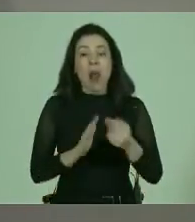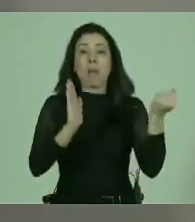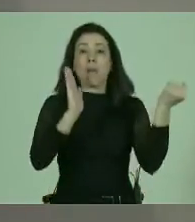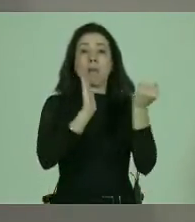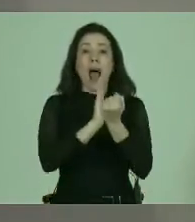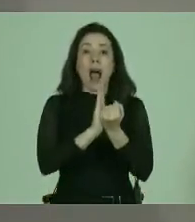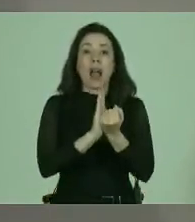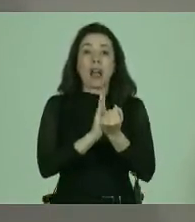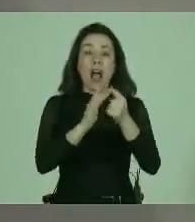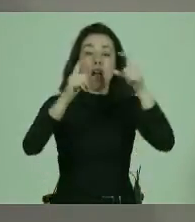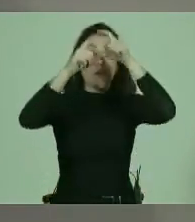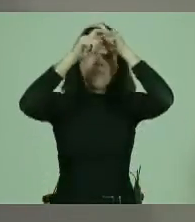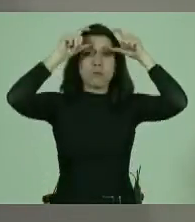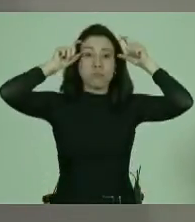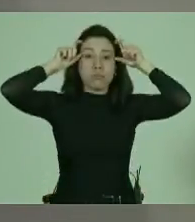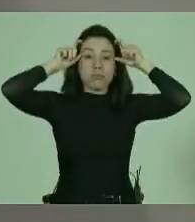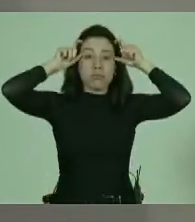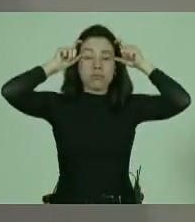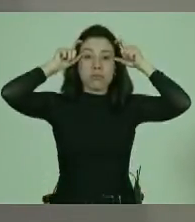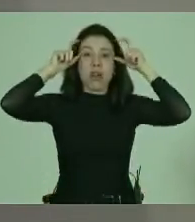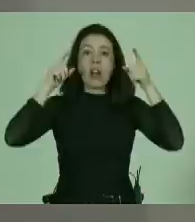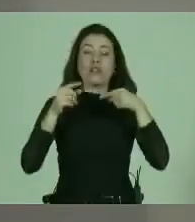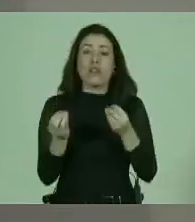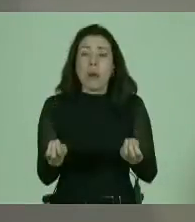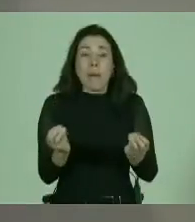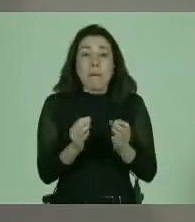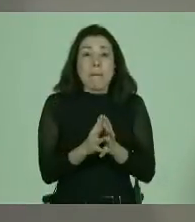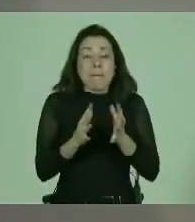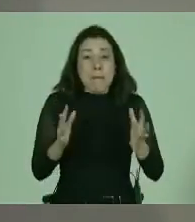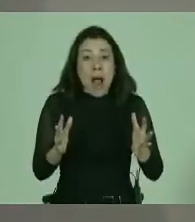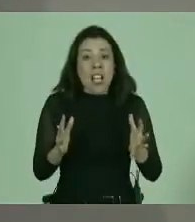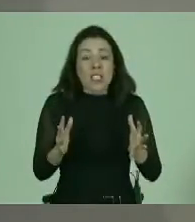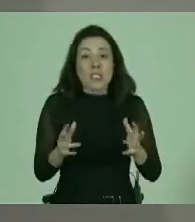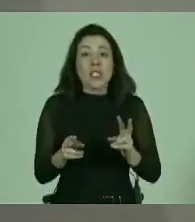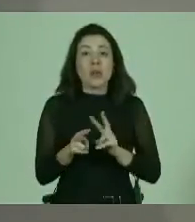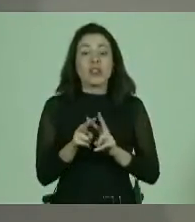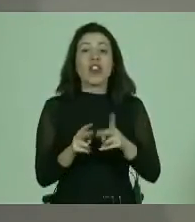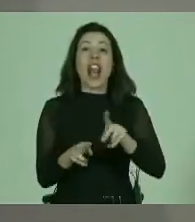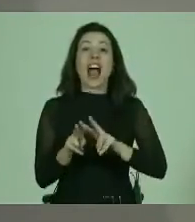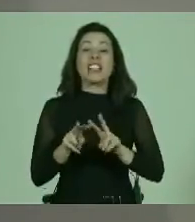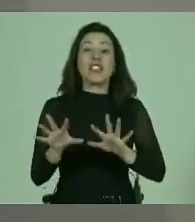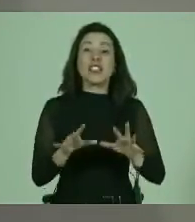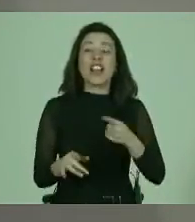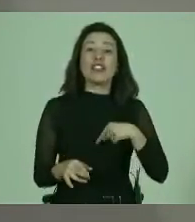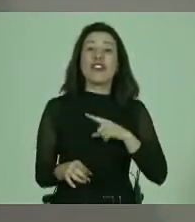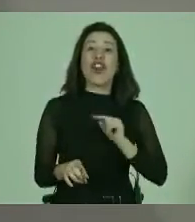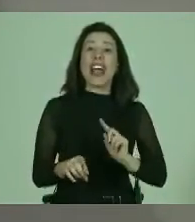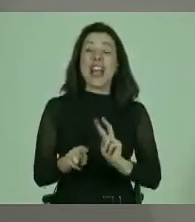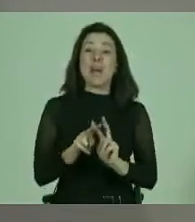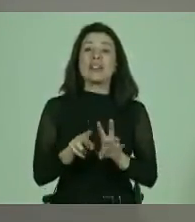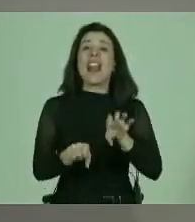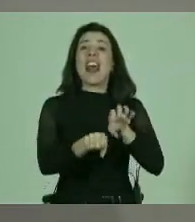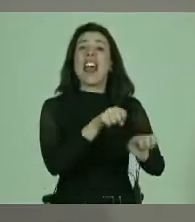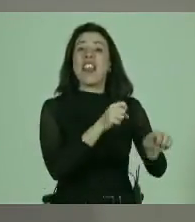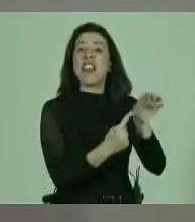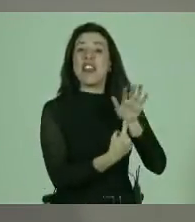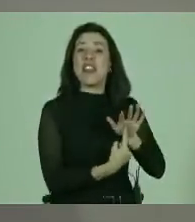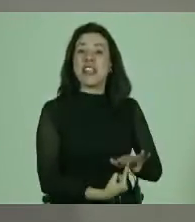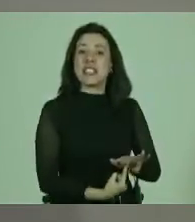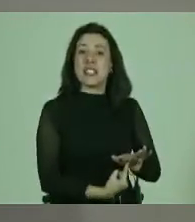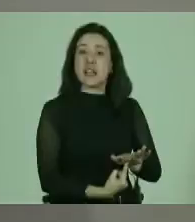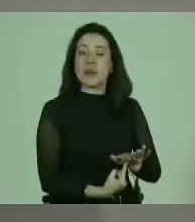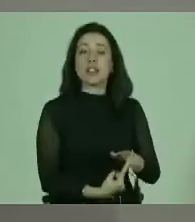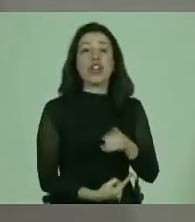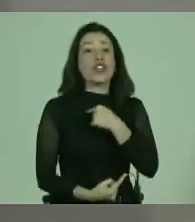es decir hemos agudizado aquello que queríamos evitar la discriminación entonces yo